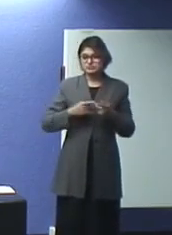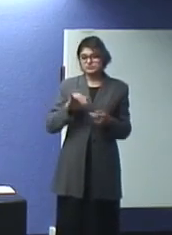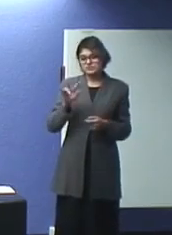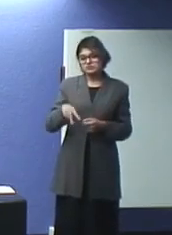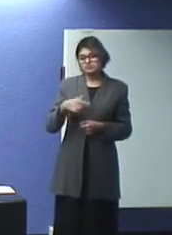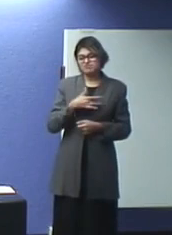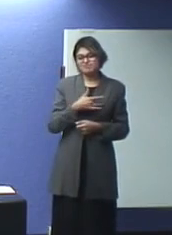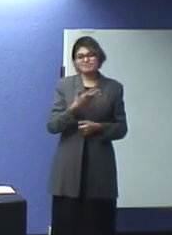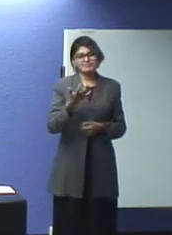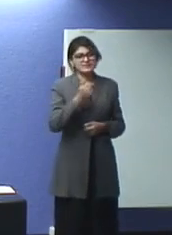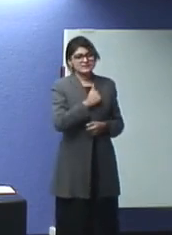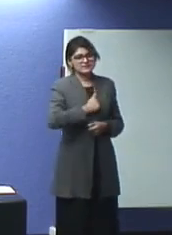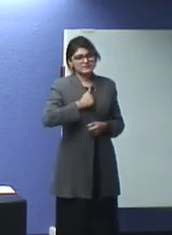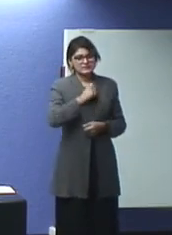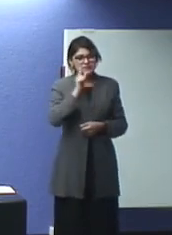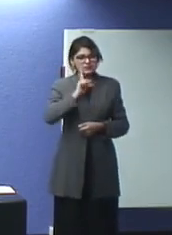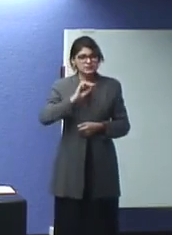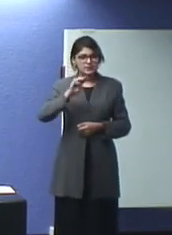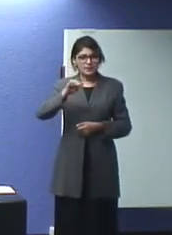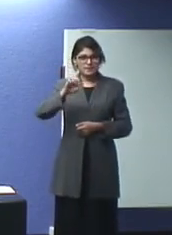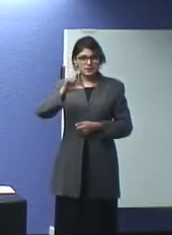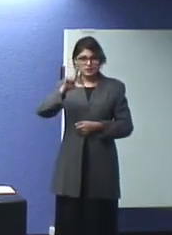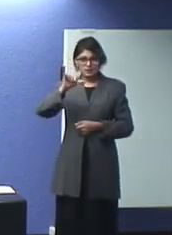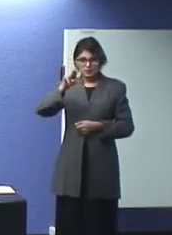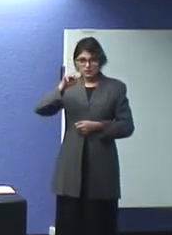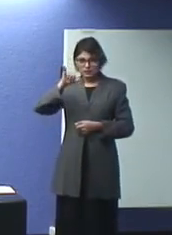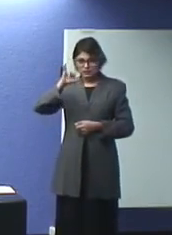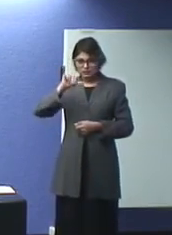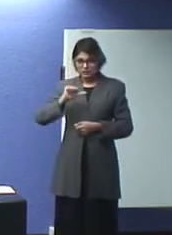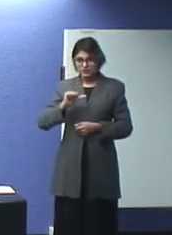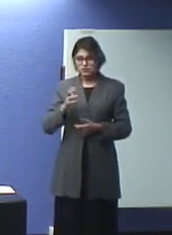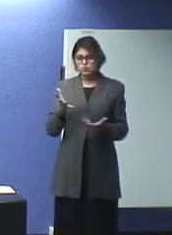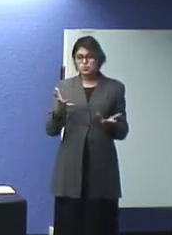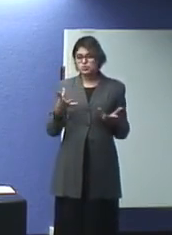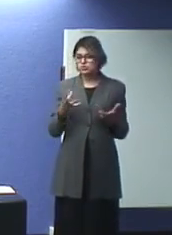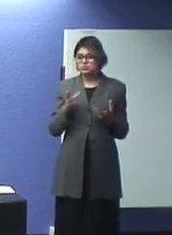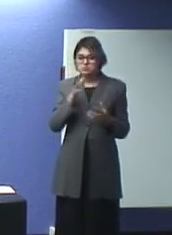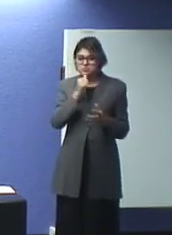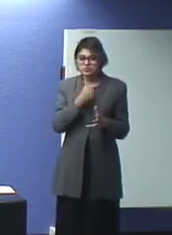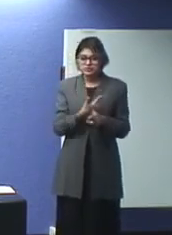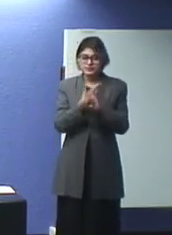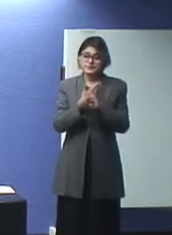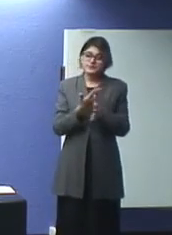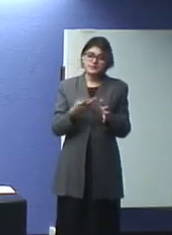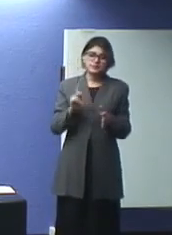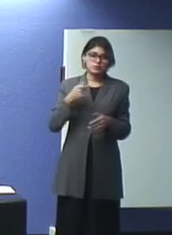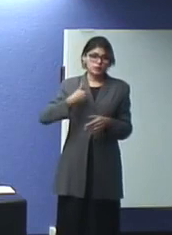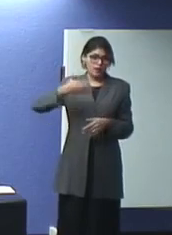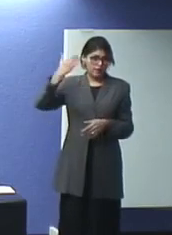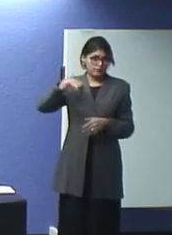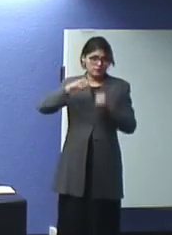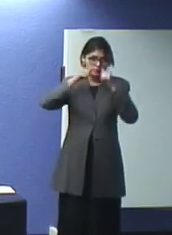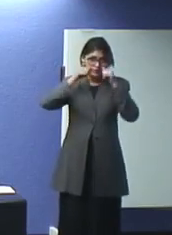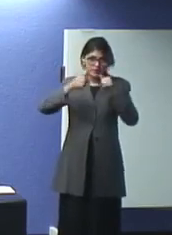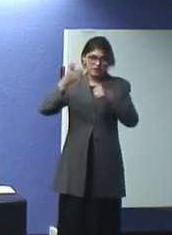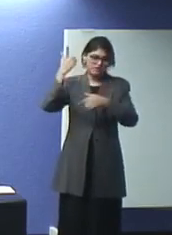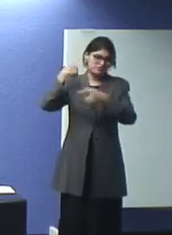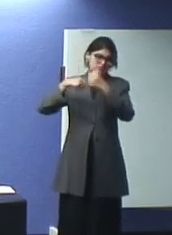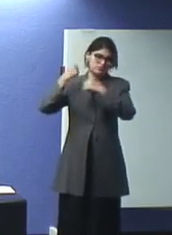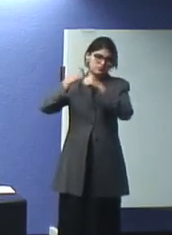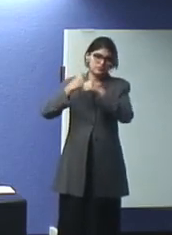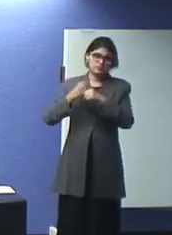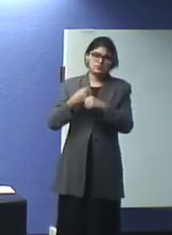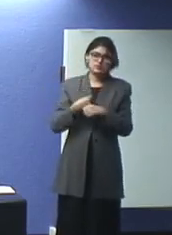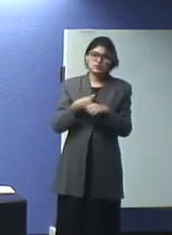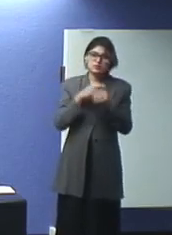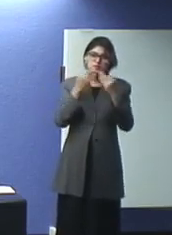que no podamos contar con Melania. Yo tuve la oportunidad de escucharla a ella y a Soledad Arnau hace unos años, que se